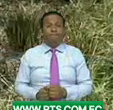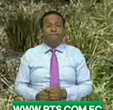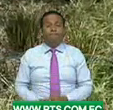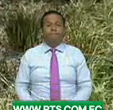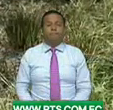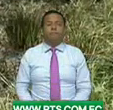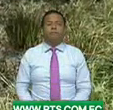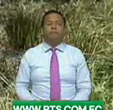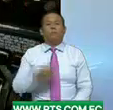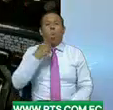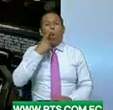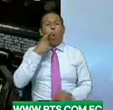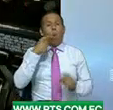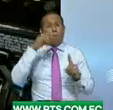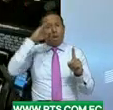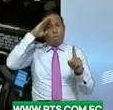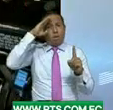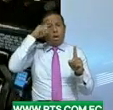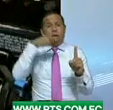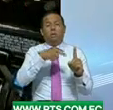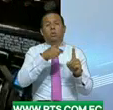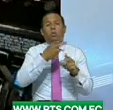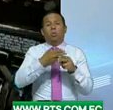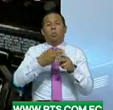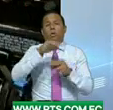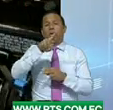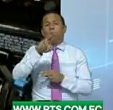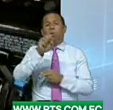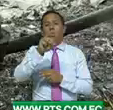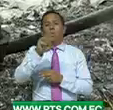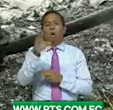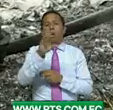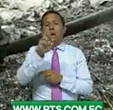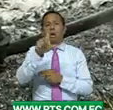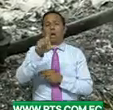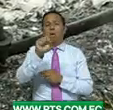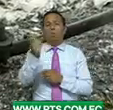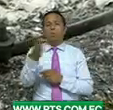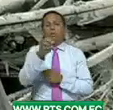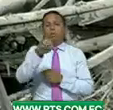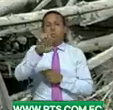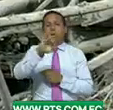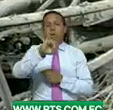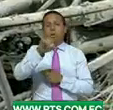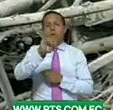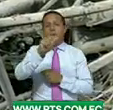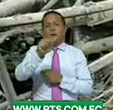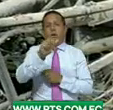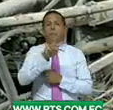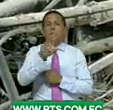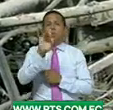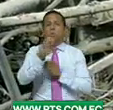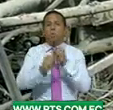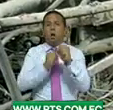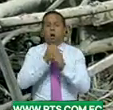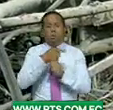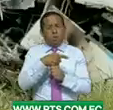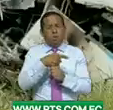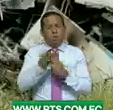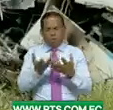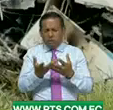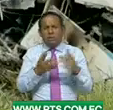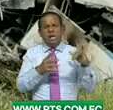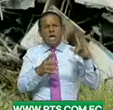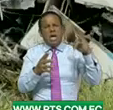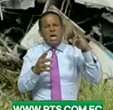El cuerpo del capitán Juan Carlos Mejía, de 28 años, yacía completamente calcinado entre los fierros retorcidos de esta